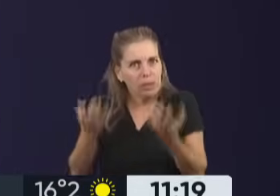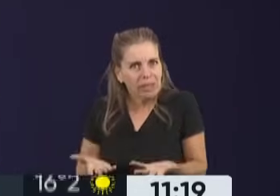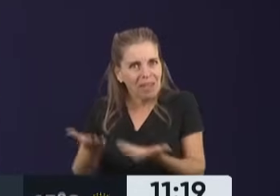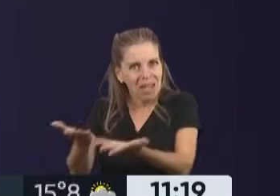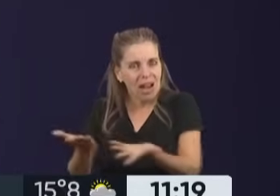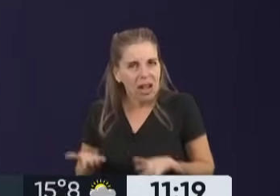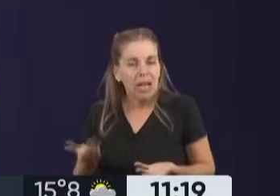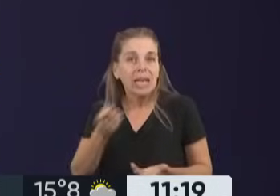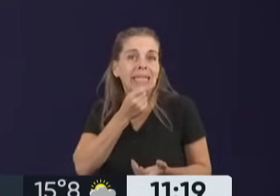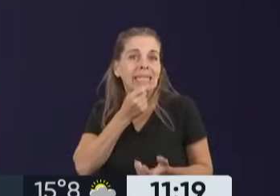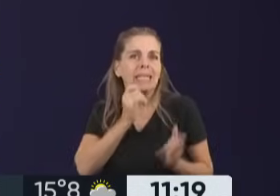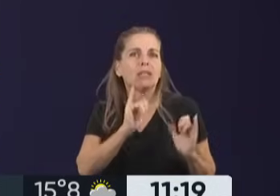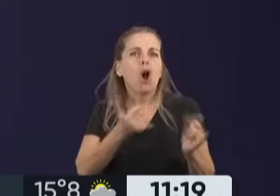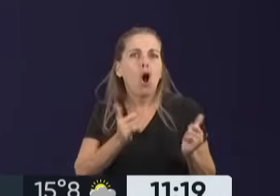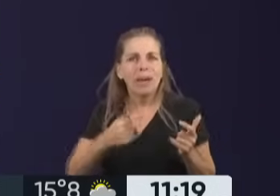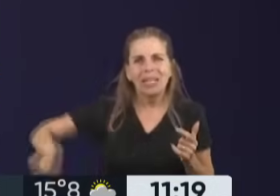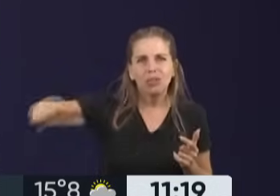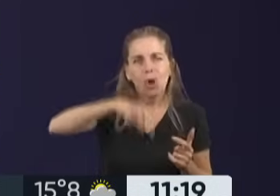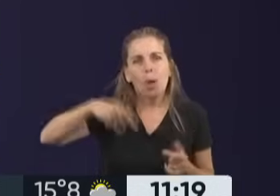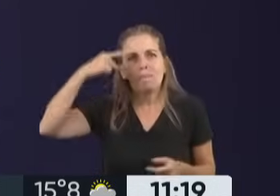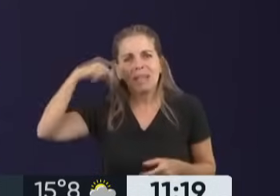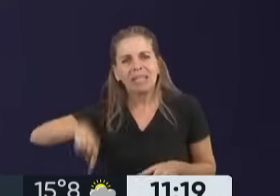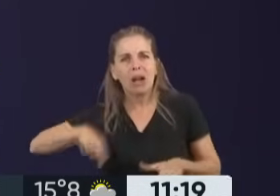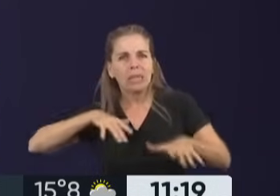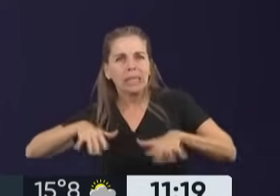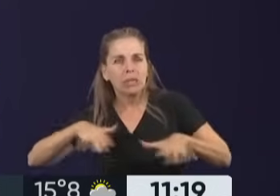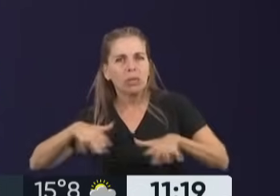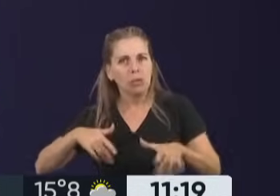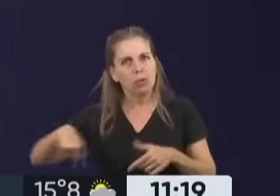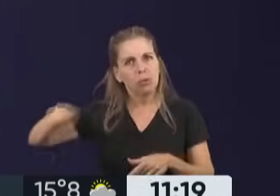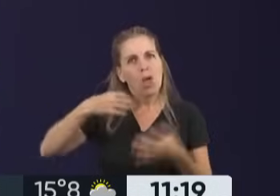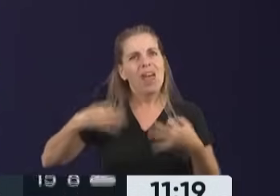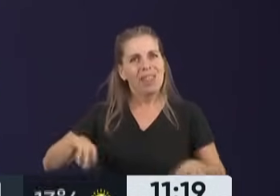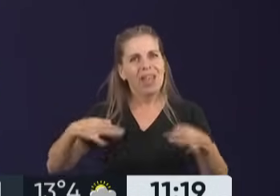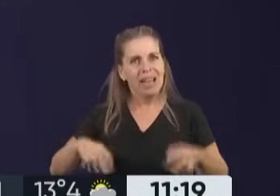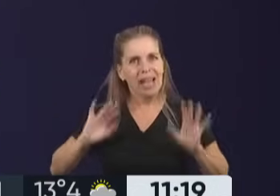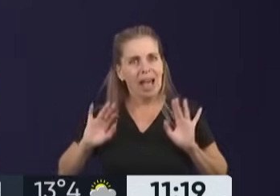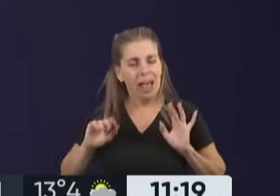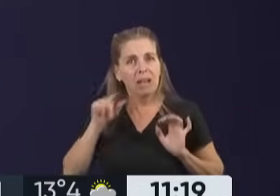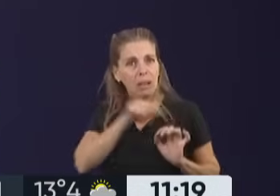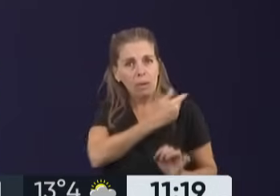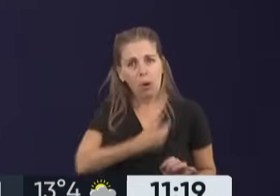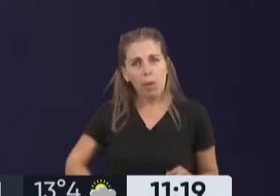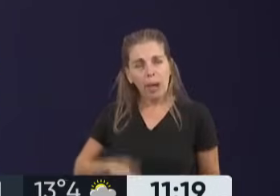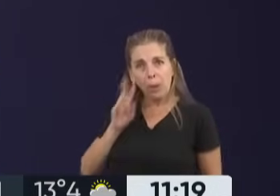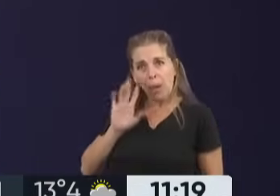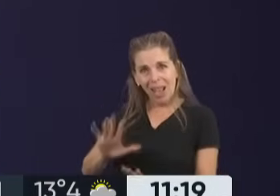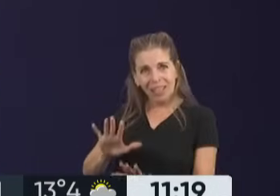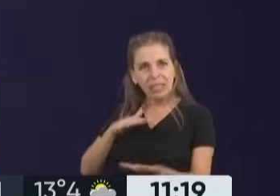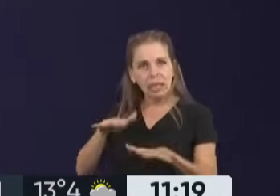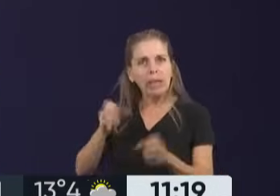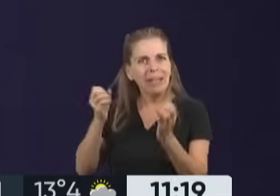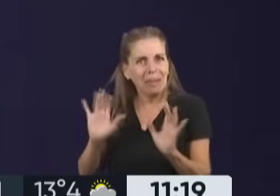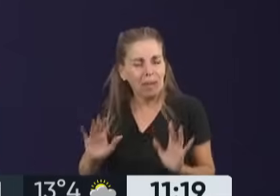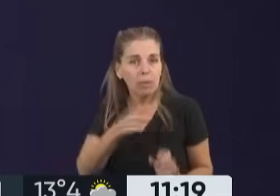cuando sienten que están pasando cosas que a ellos les afectan. Por lo tanto, eso para nosotros es genuino. Lo que no quita que no se va a